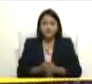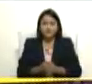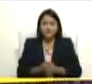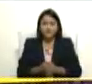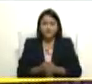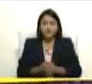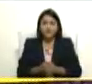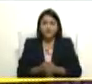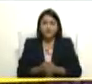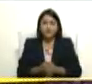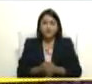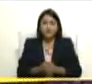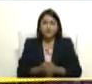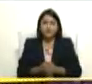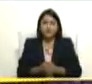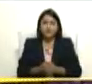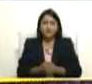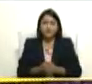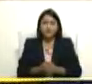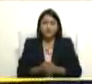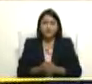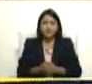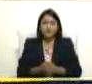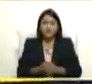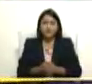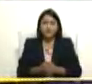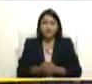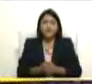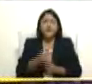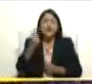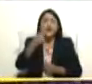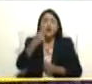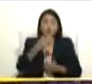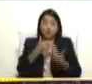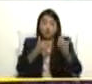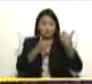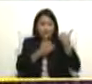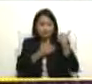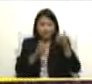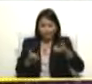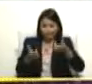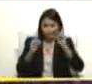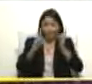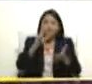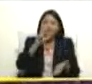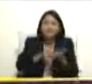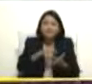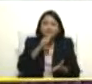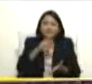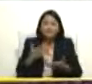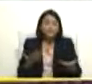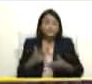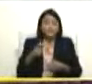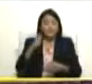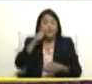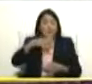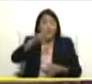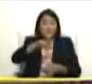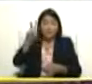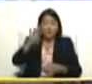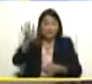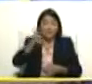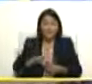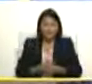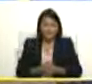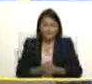para cambiar una coma de esta Constitución, el único que está facultado para cambiar algo en la Constitución es el pueblo soberano